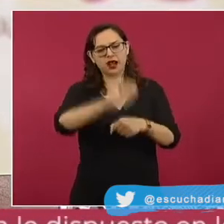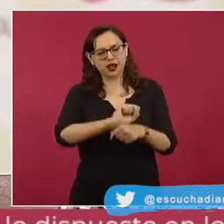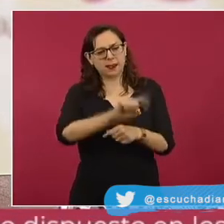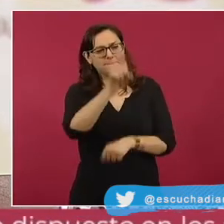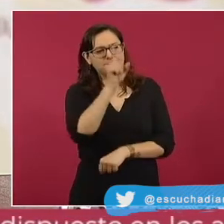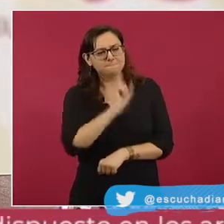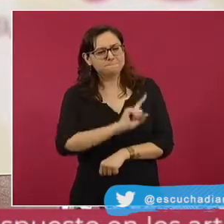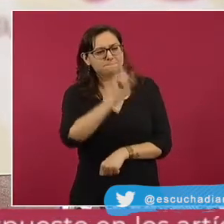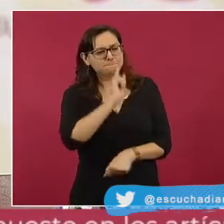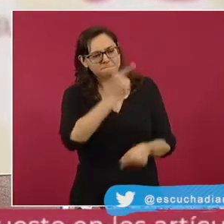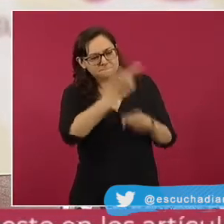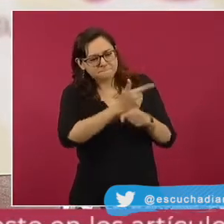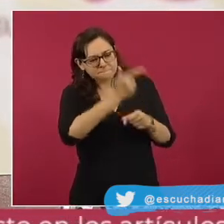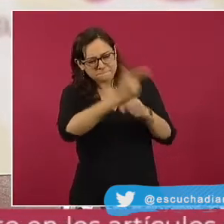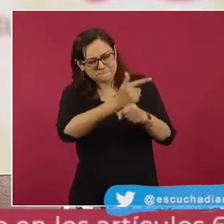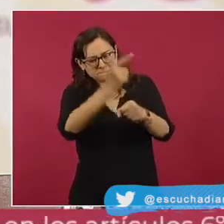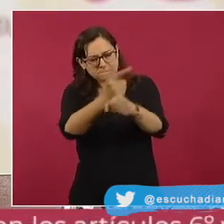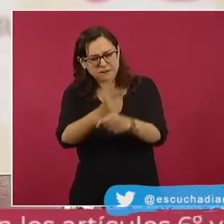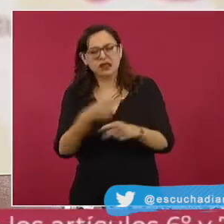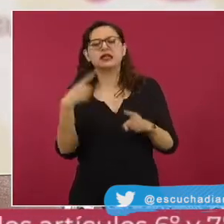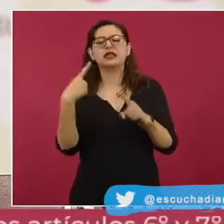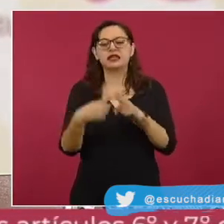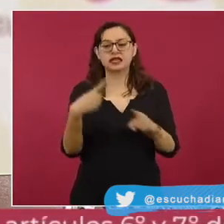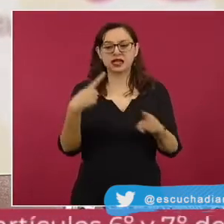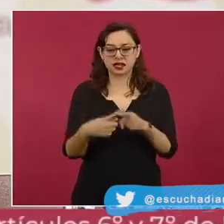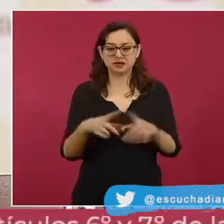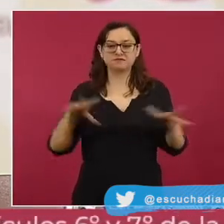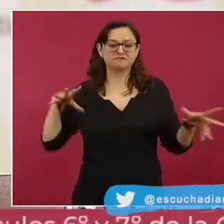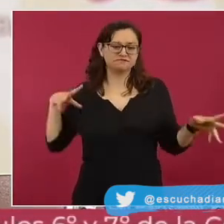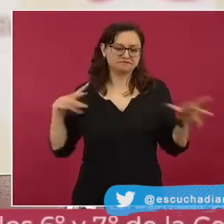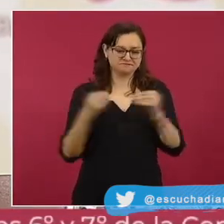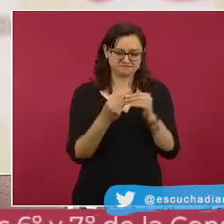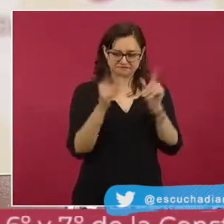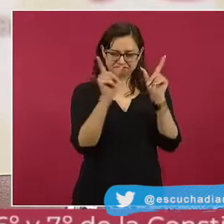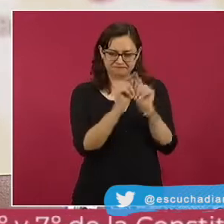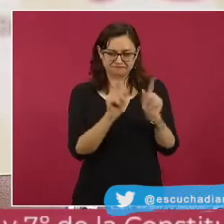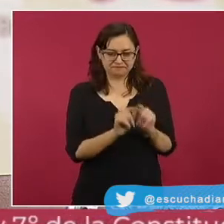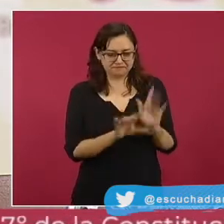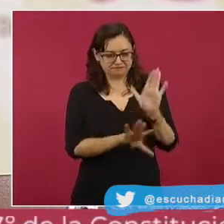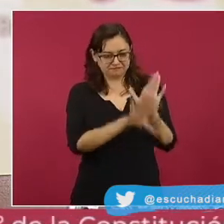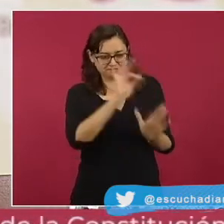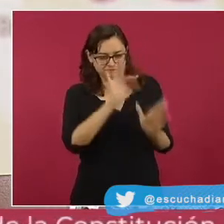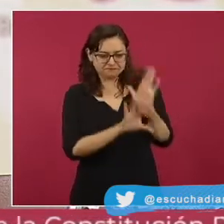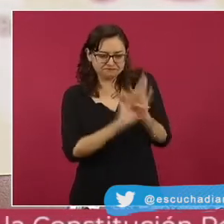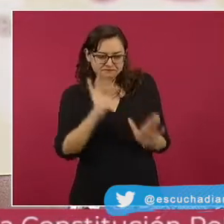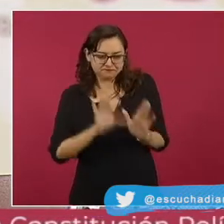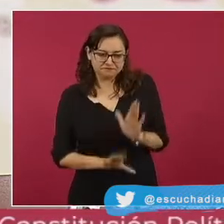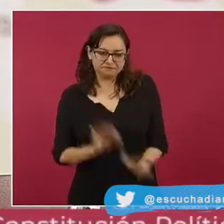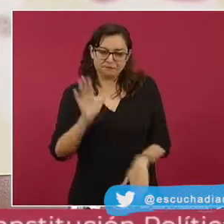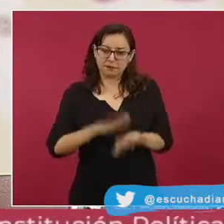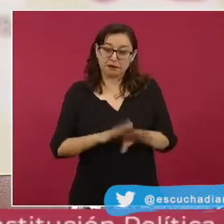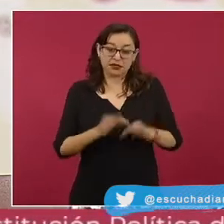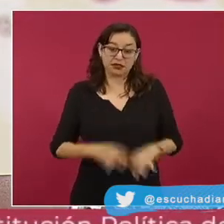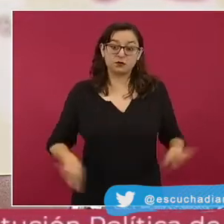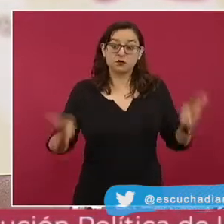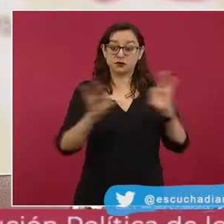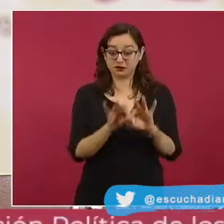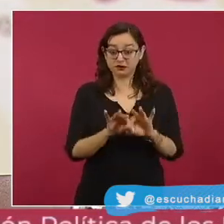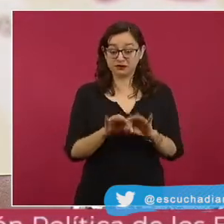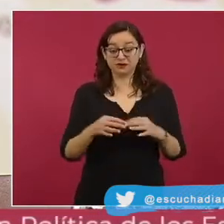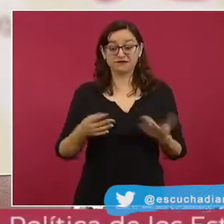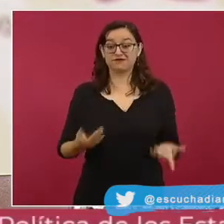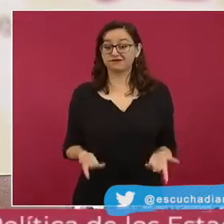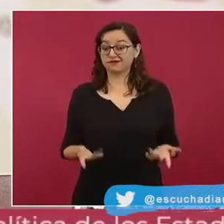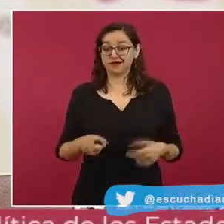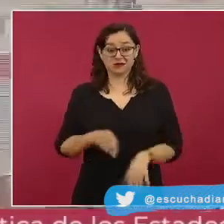principal objetivo aliviar la saturación del aeropuerto de cancún y atender la demanda que tiene un aumento consistente en la zona además de